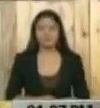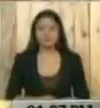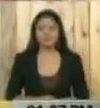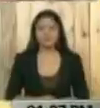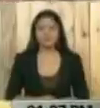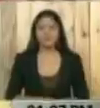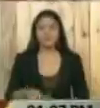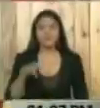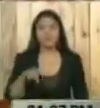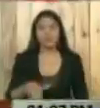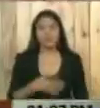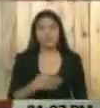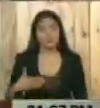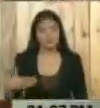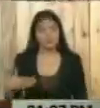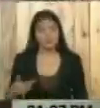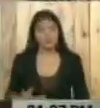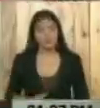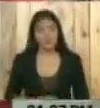Yo quiero,